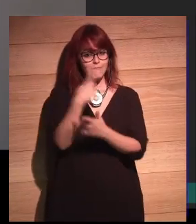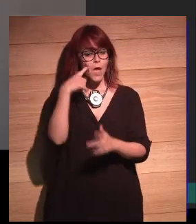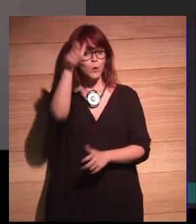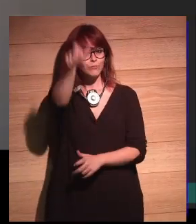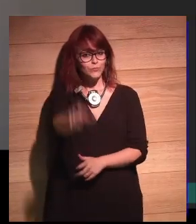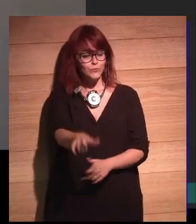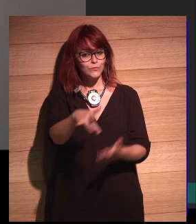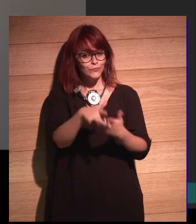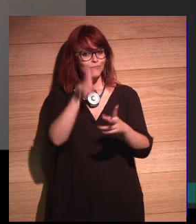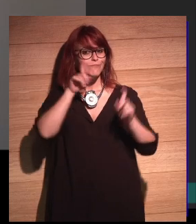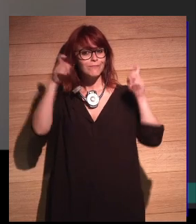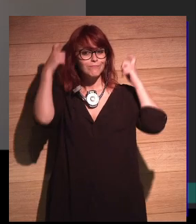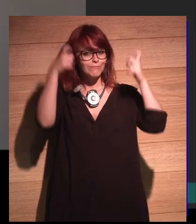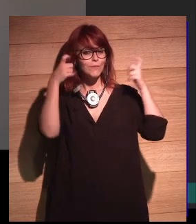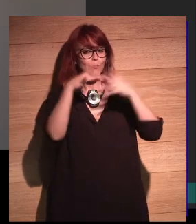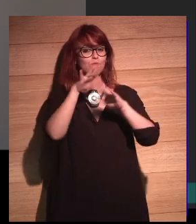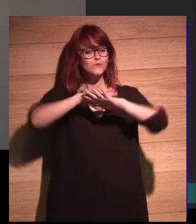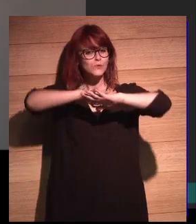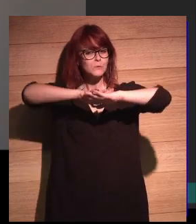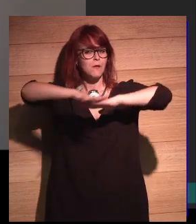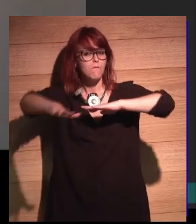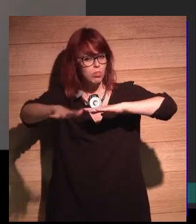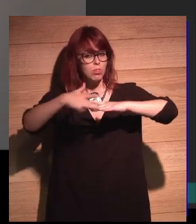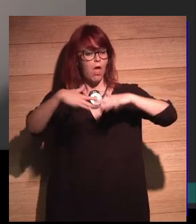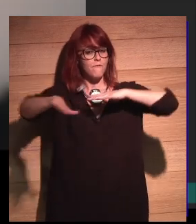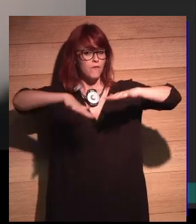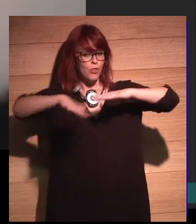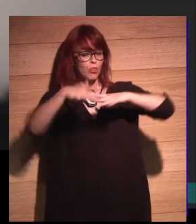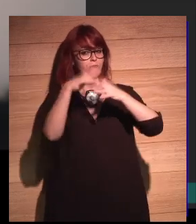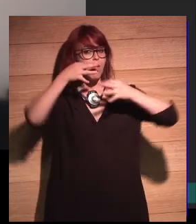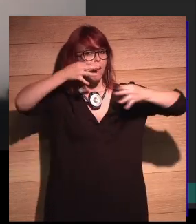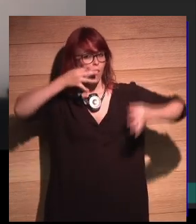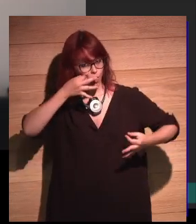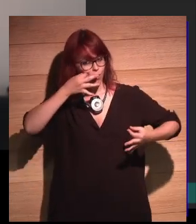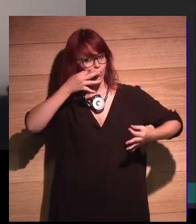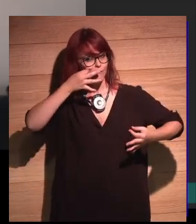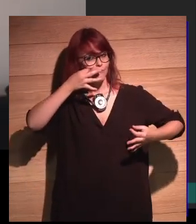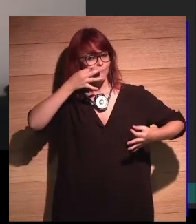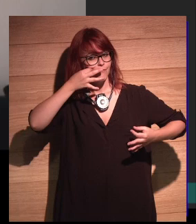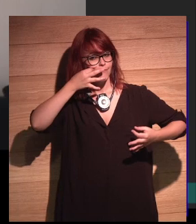que atraviesa la superficie, la vibración constante de la realidad,